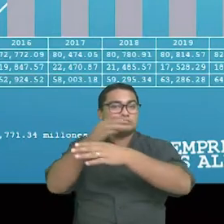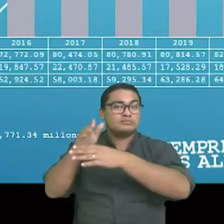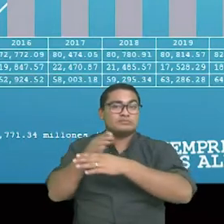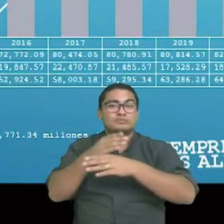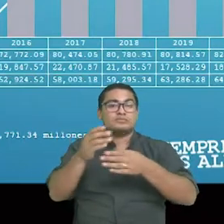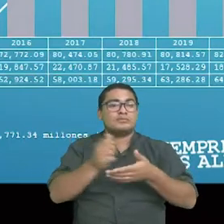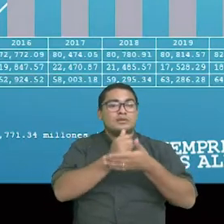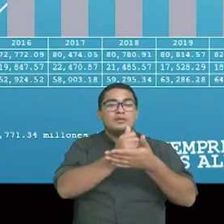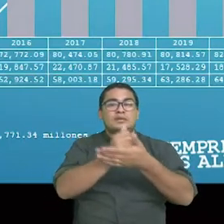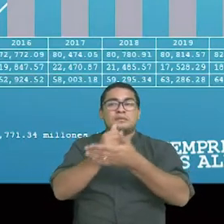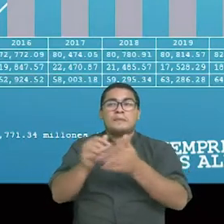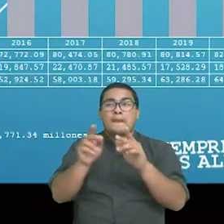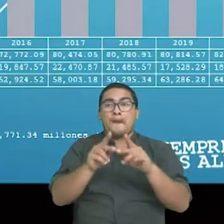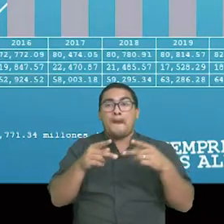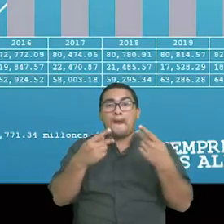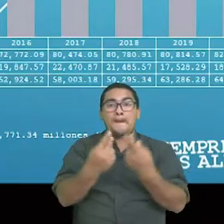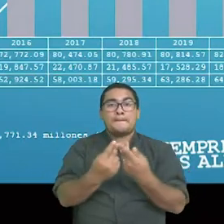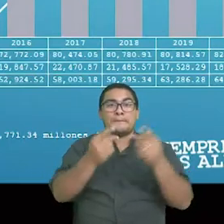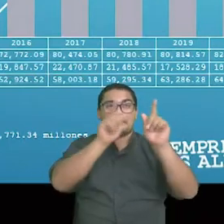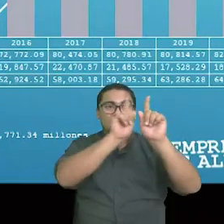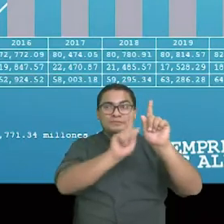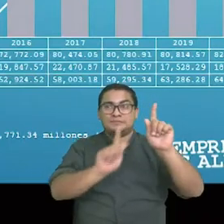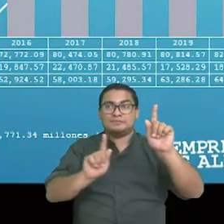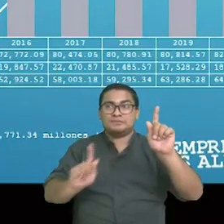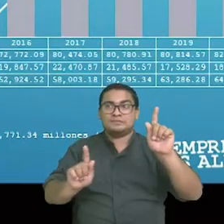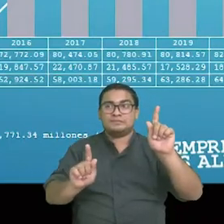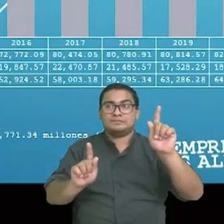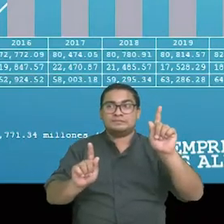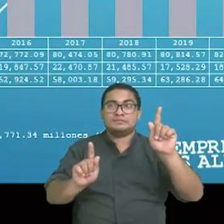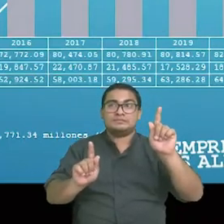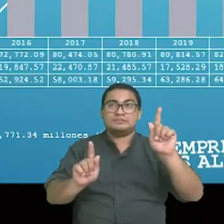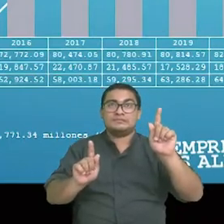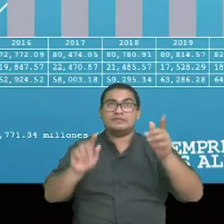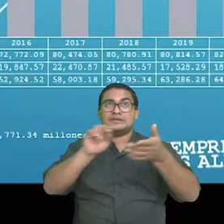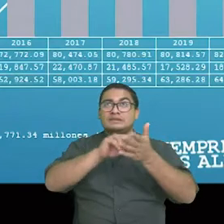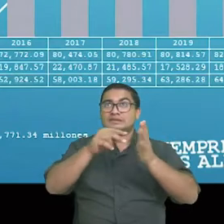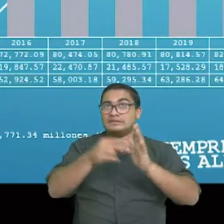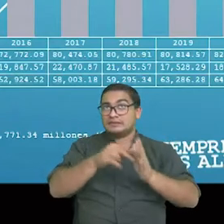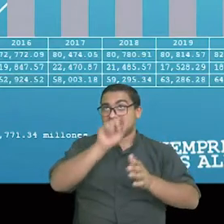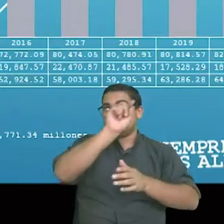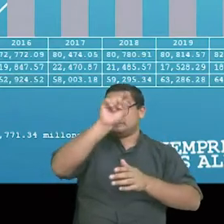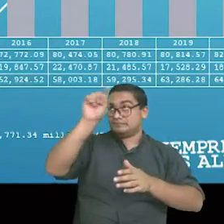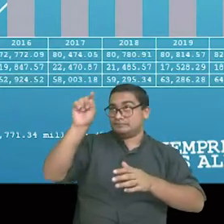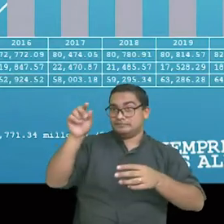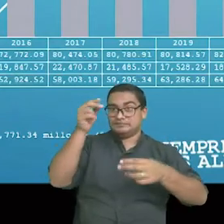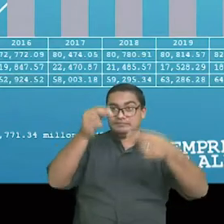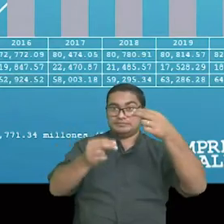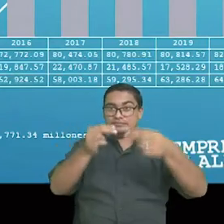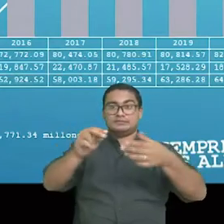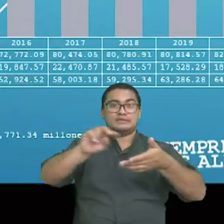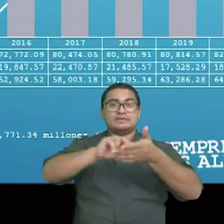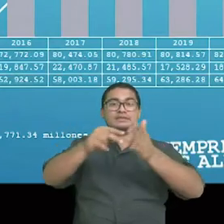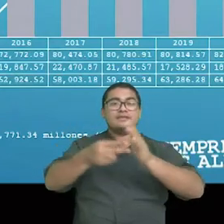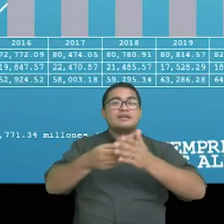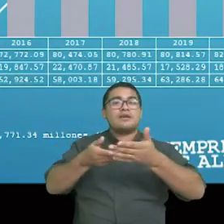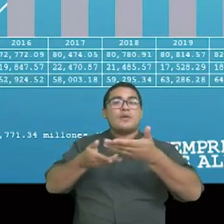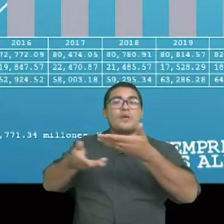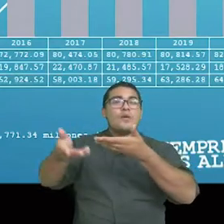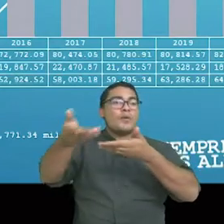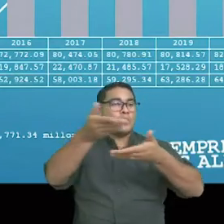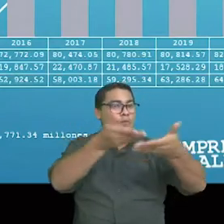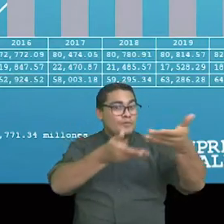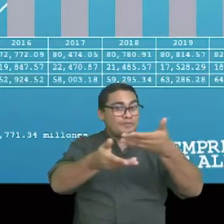el pueblo? Esa gráfica lo que refleja es confianza. Okay. Eso es, porque si te das cuenta, si en el